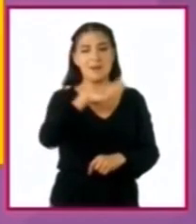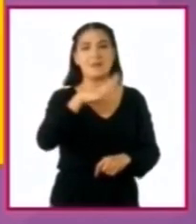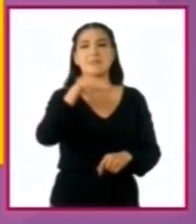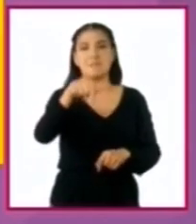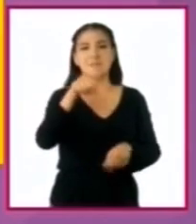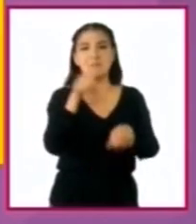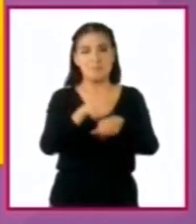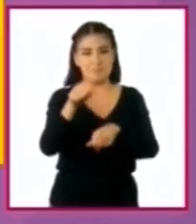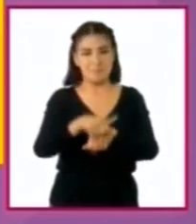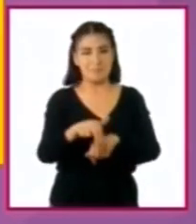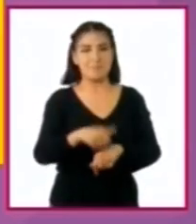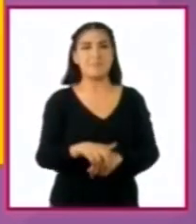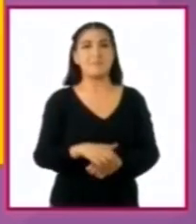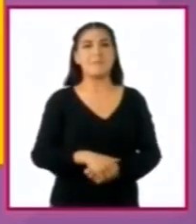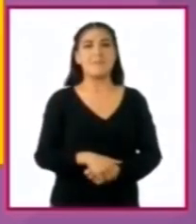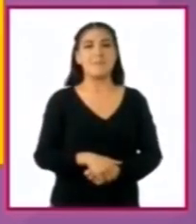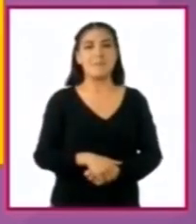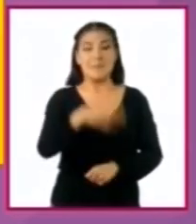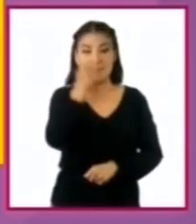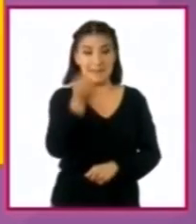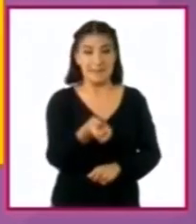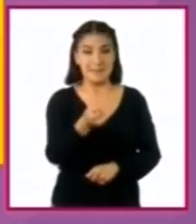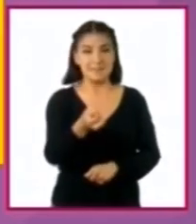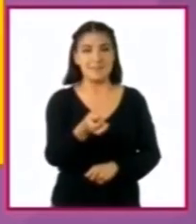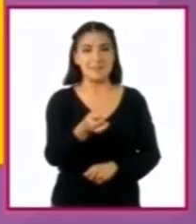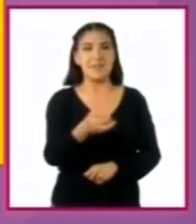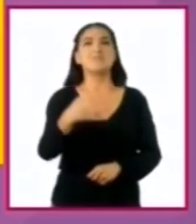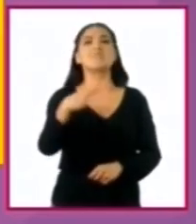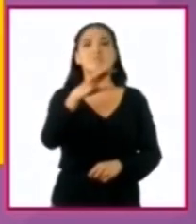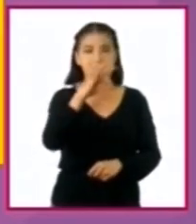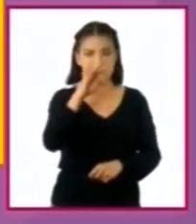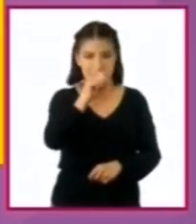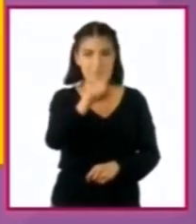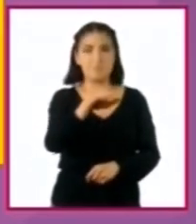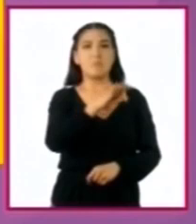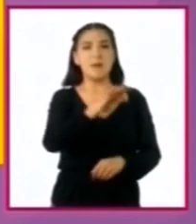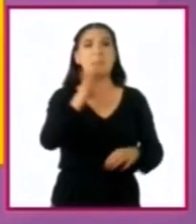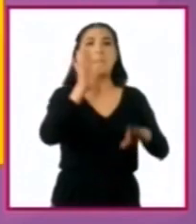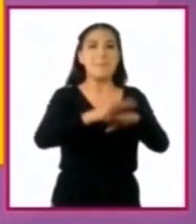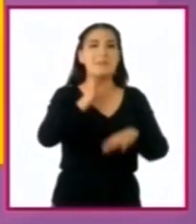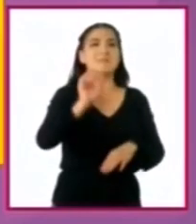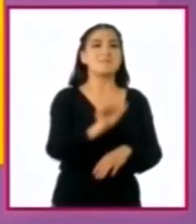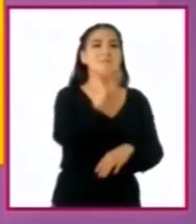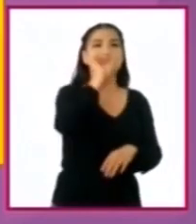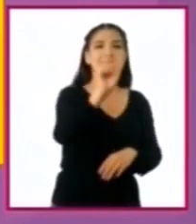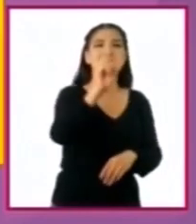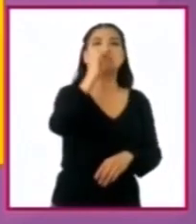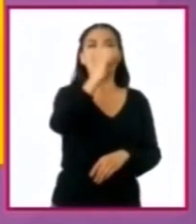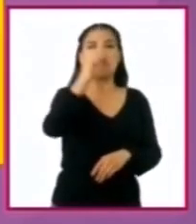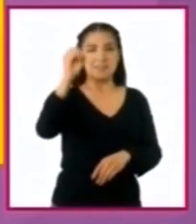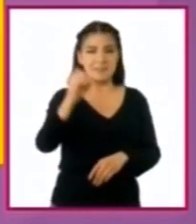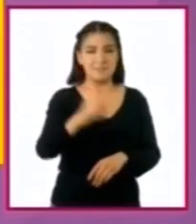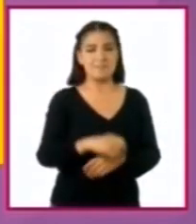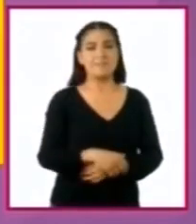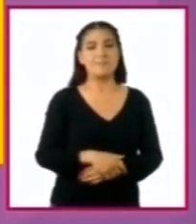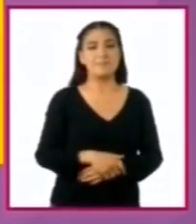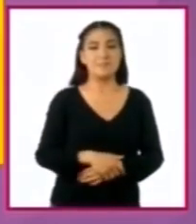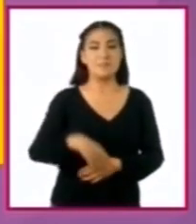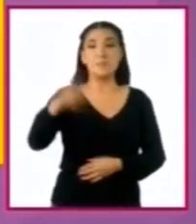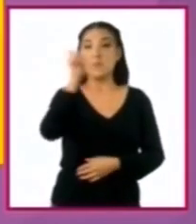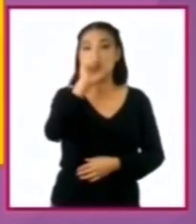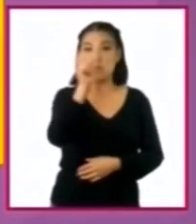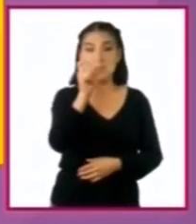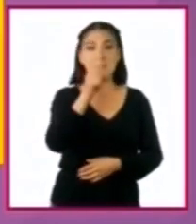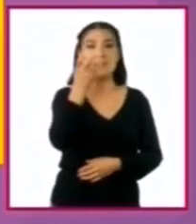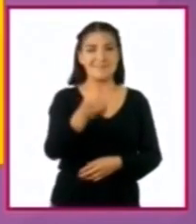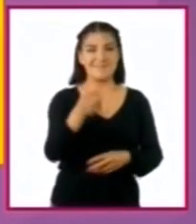dividendo. En este caso, también se pueden agregar más ceros para seguir operando. Cuando tanto